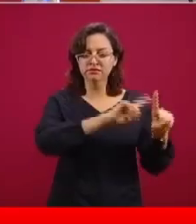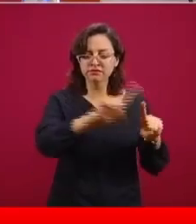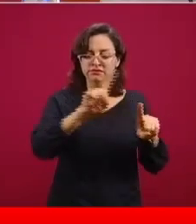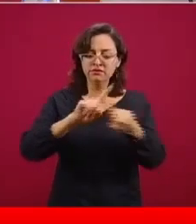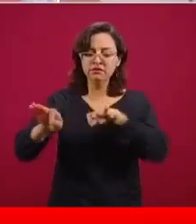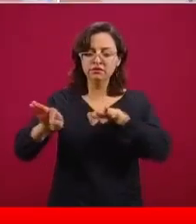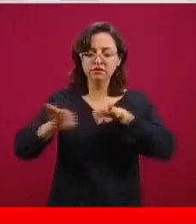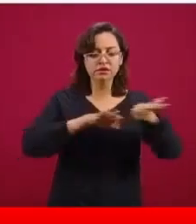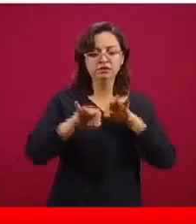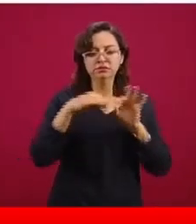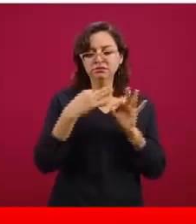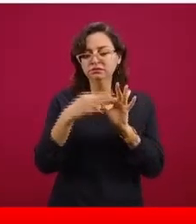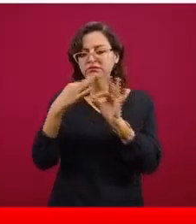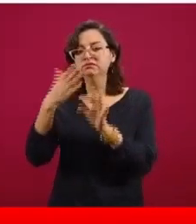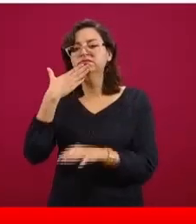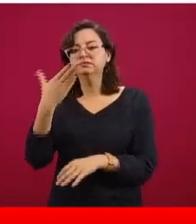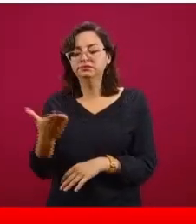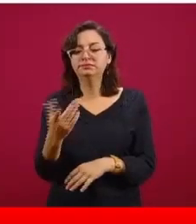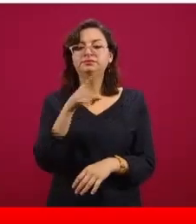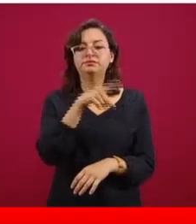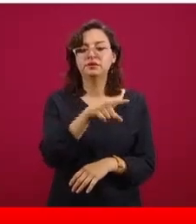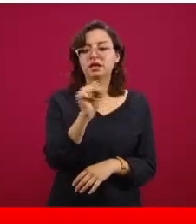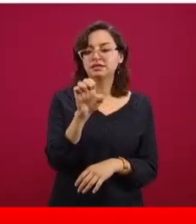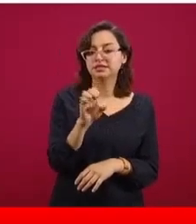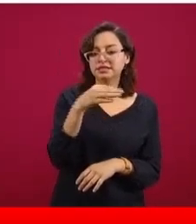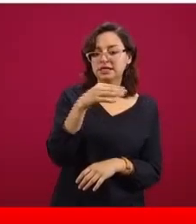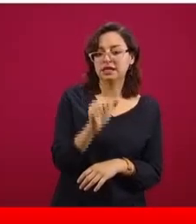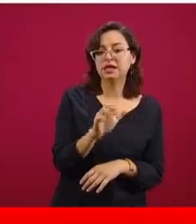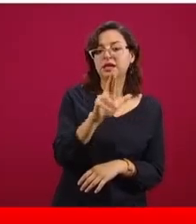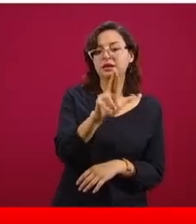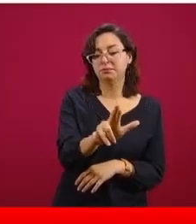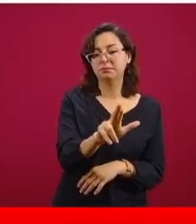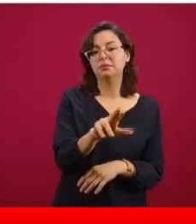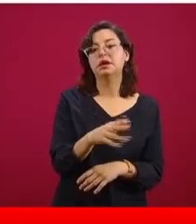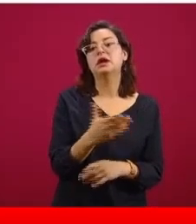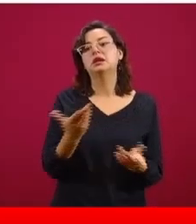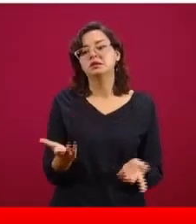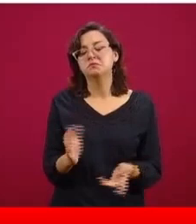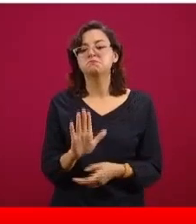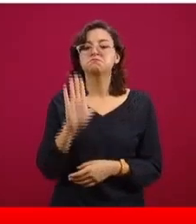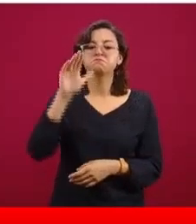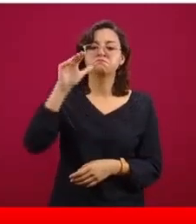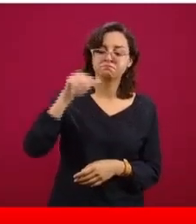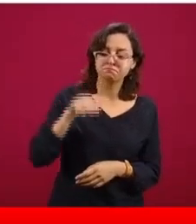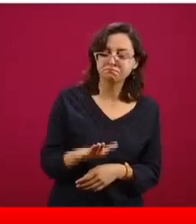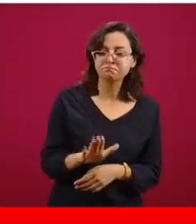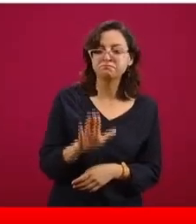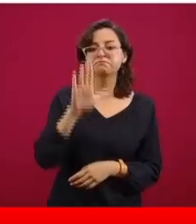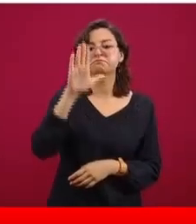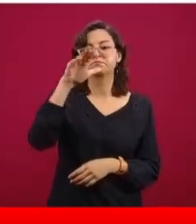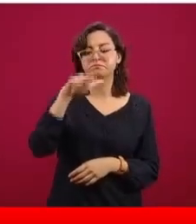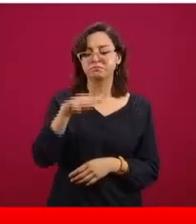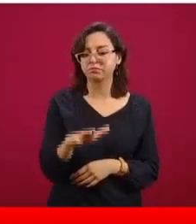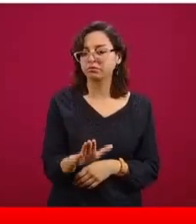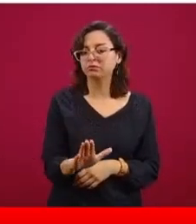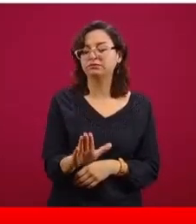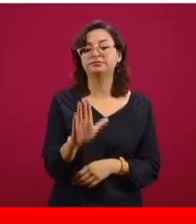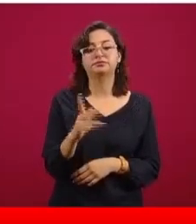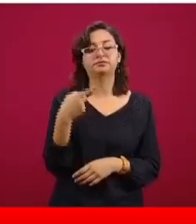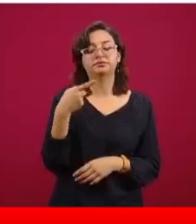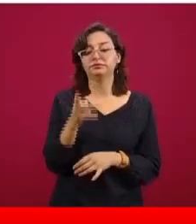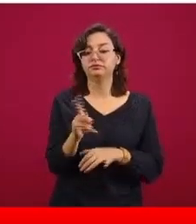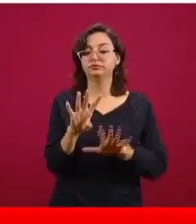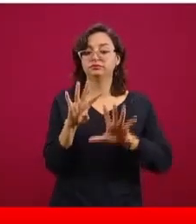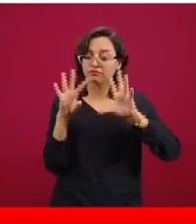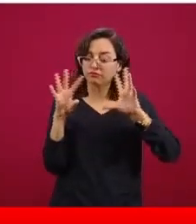marín aquí la recibimos tiene unas altas sensibles algunas bajas pero la tendencia en su